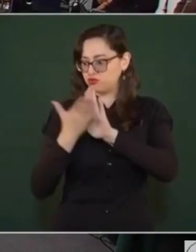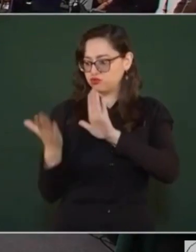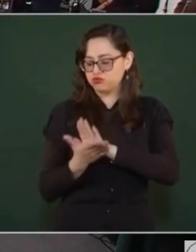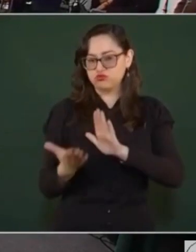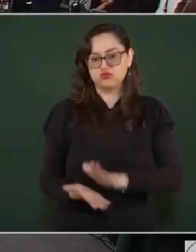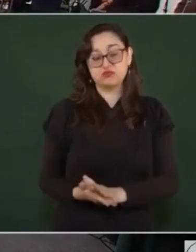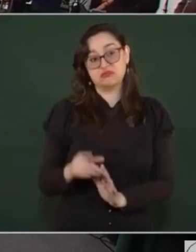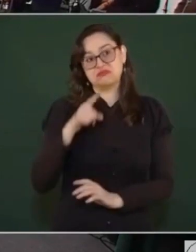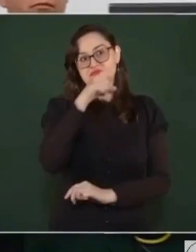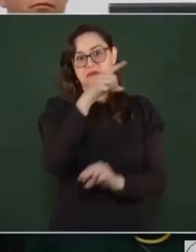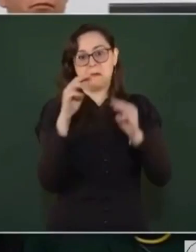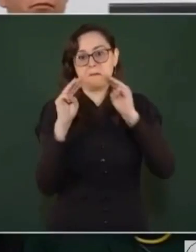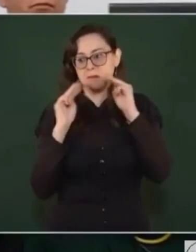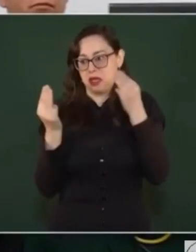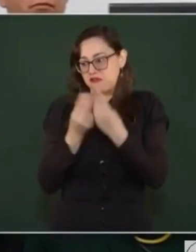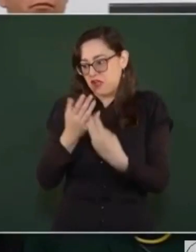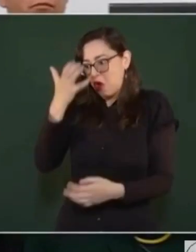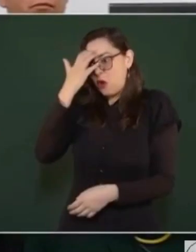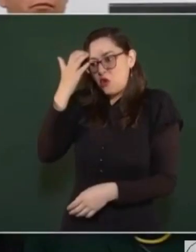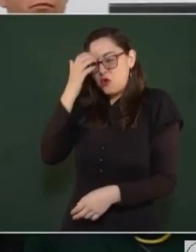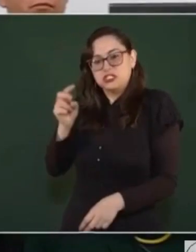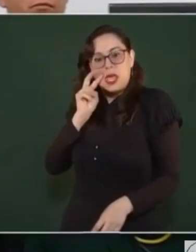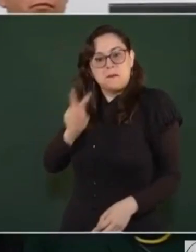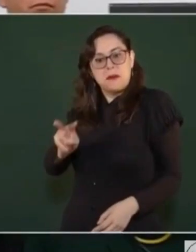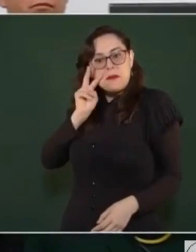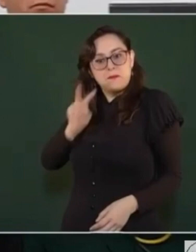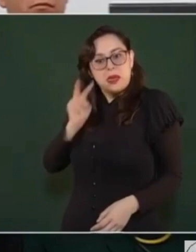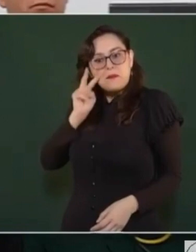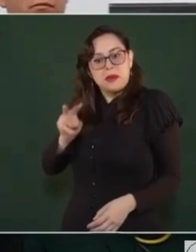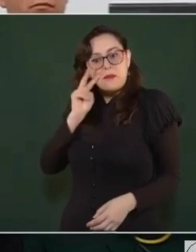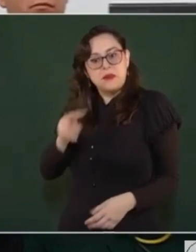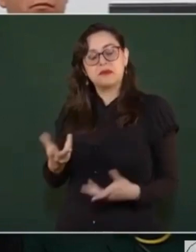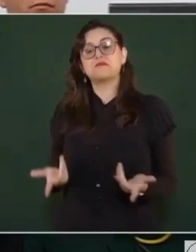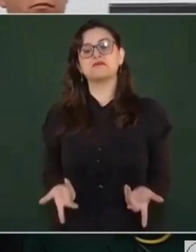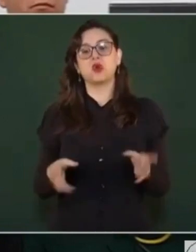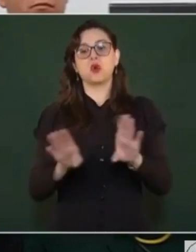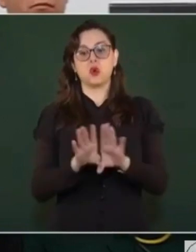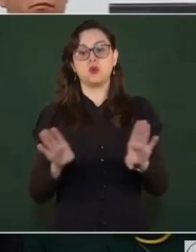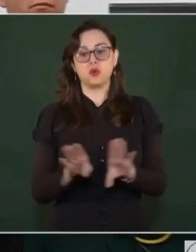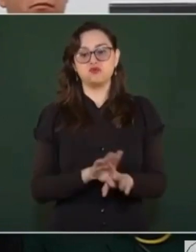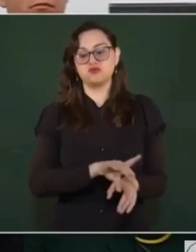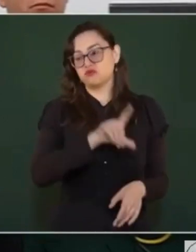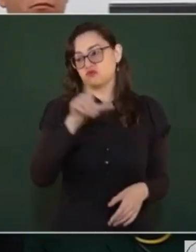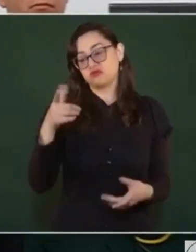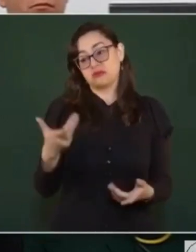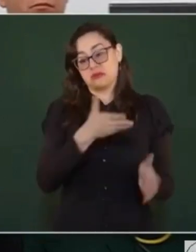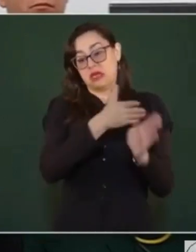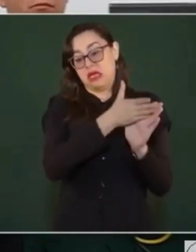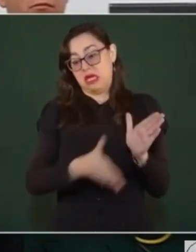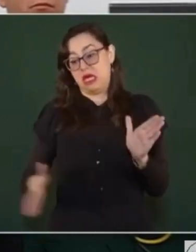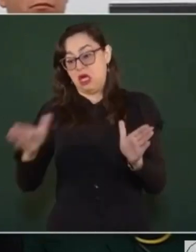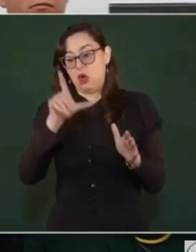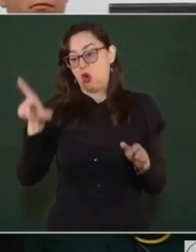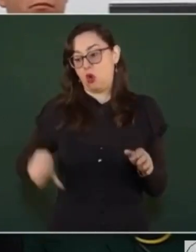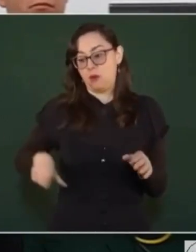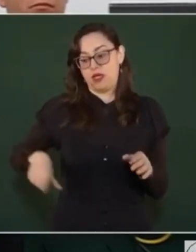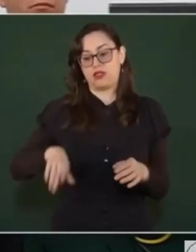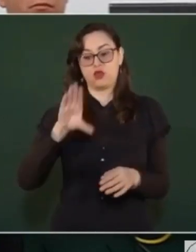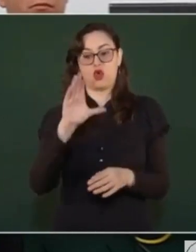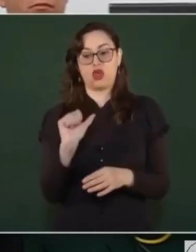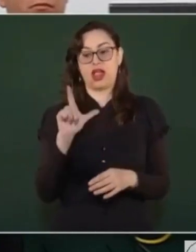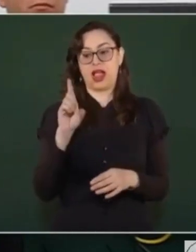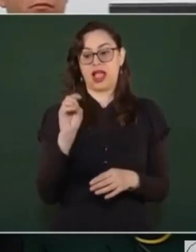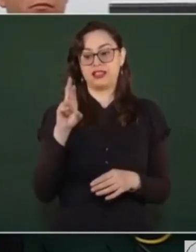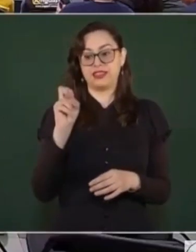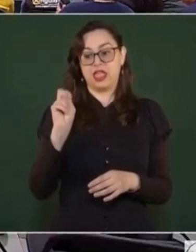criminal que se sostuvo en el gobierno calderonista y que por supuesto no hay que olvidar, Genaro García Luna era la mano derecha de